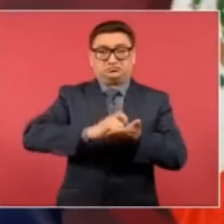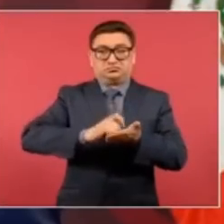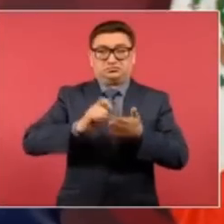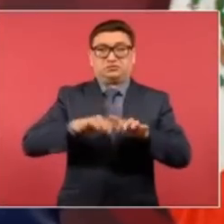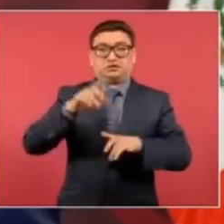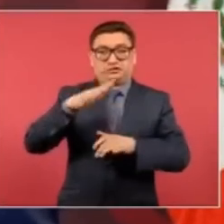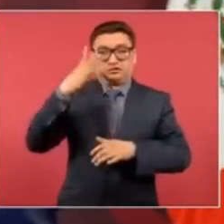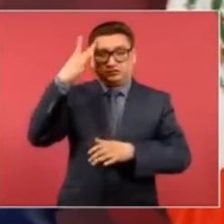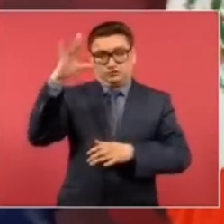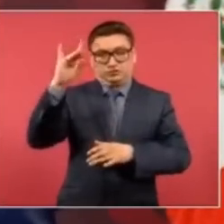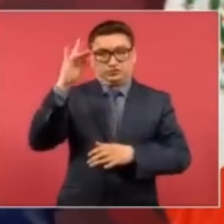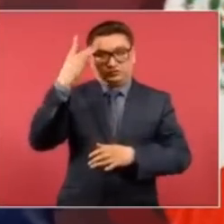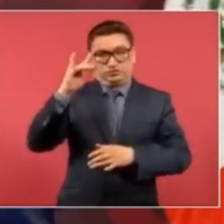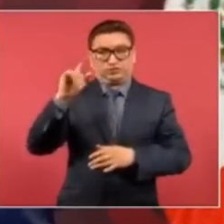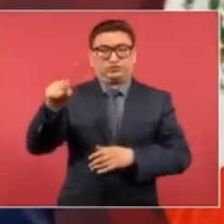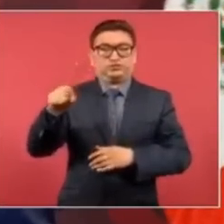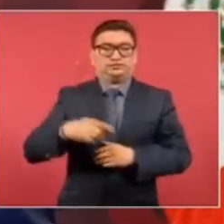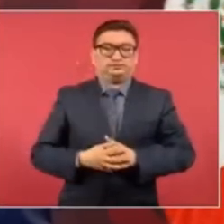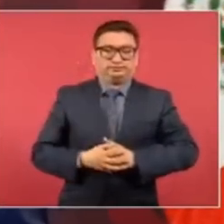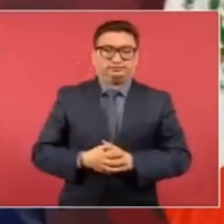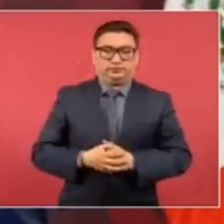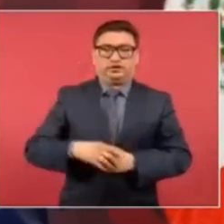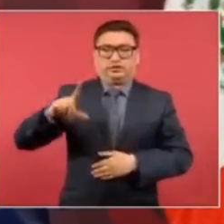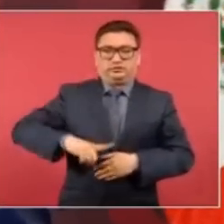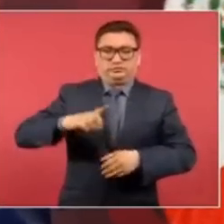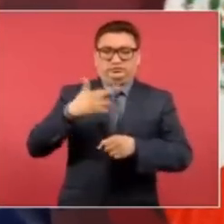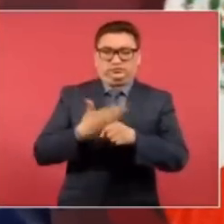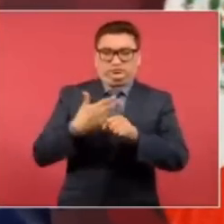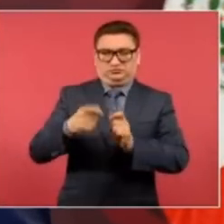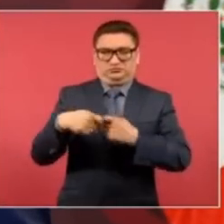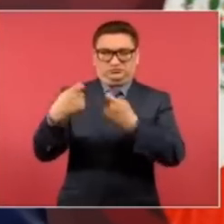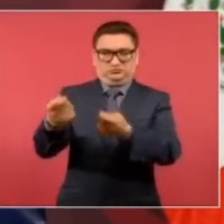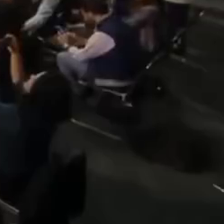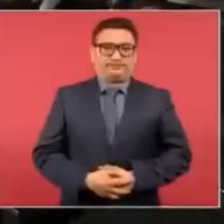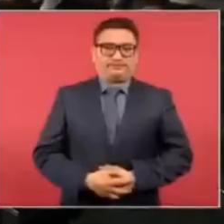en su aniversario de su muerte. Vamos a ir a la conferencia.